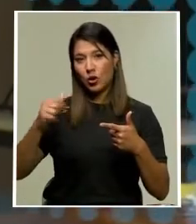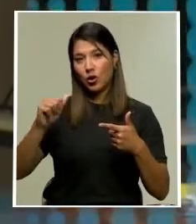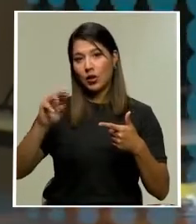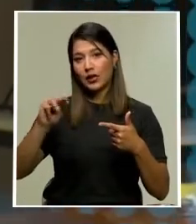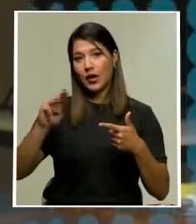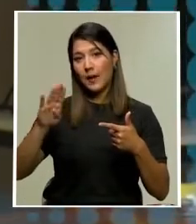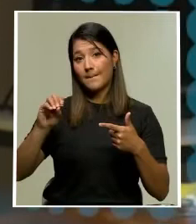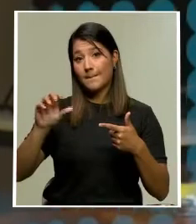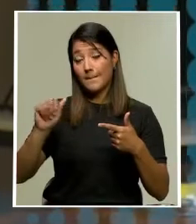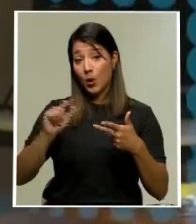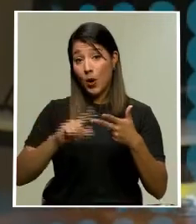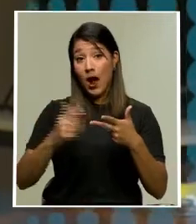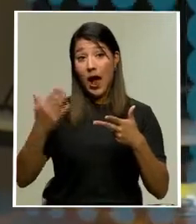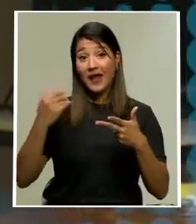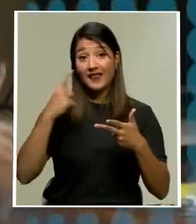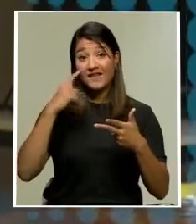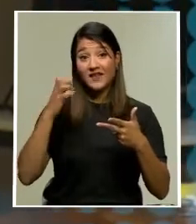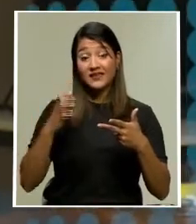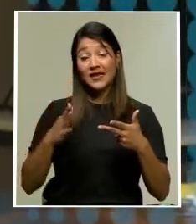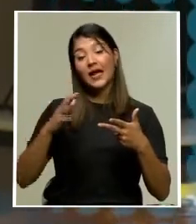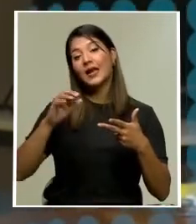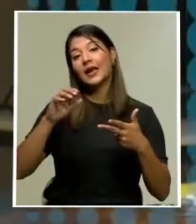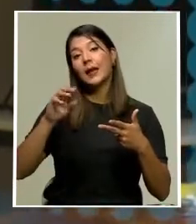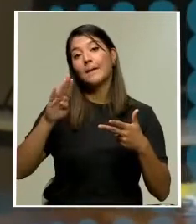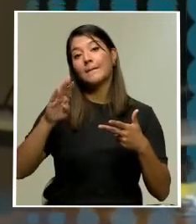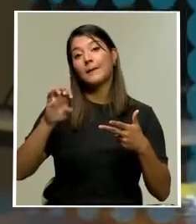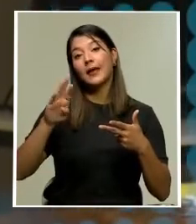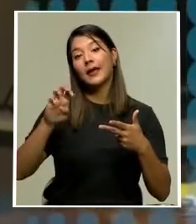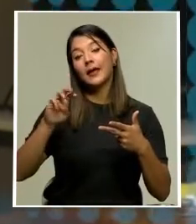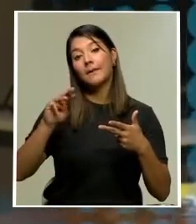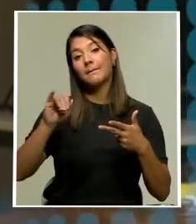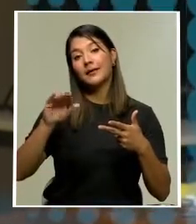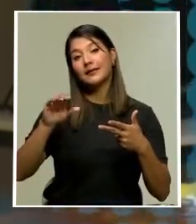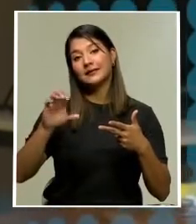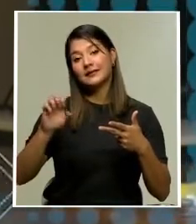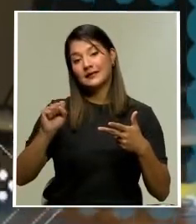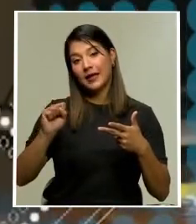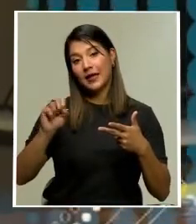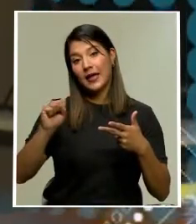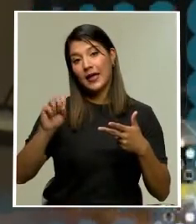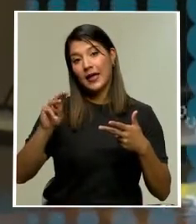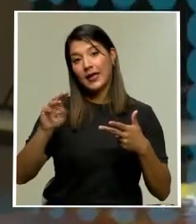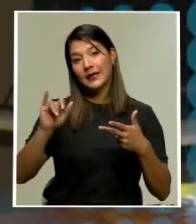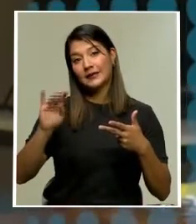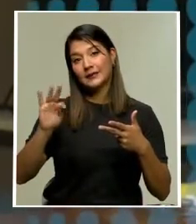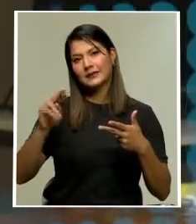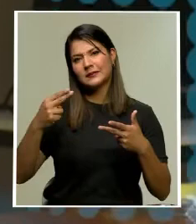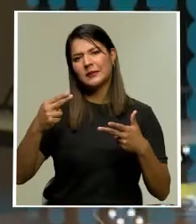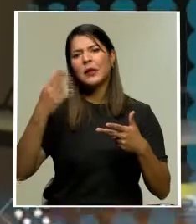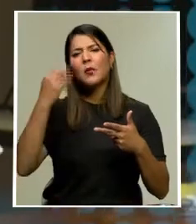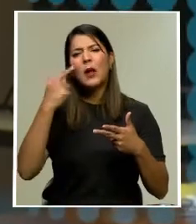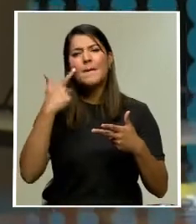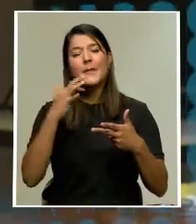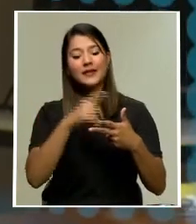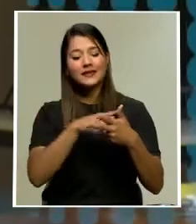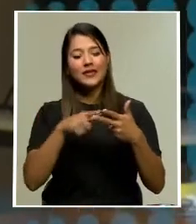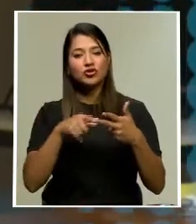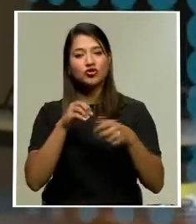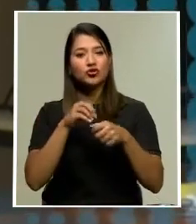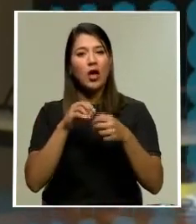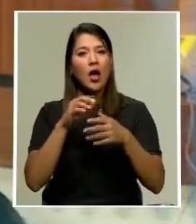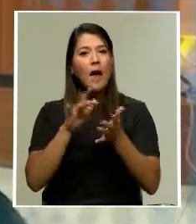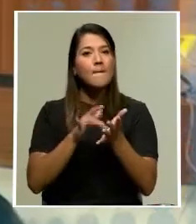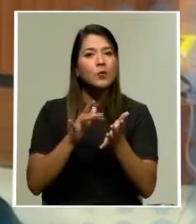Celso Gamboa y la ex fiscal subrogante Berenice Smith, por los presuntos delitos de tráfico de